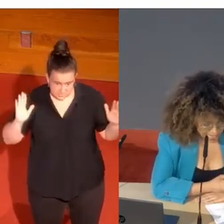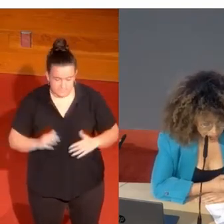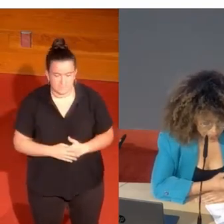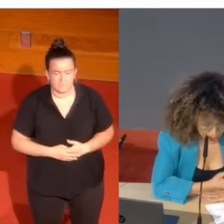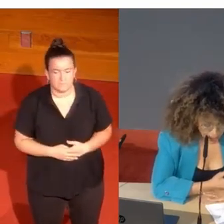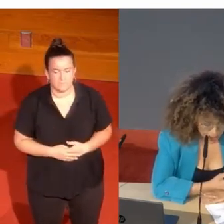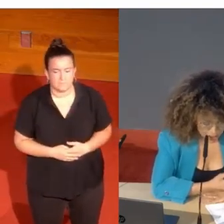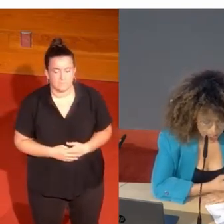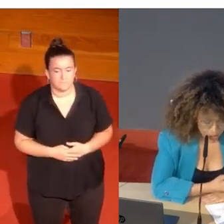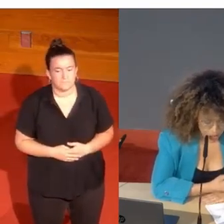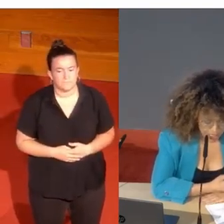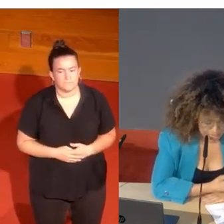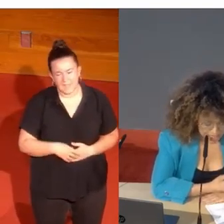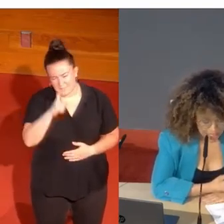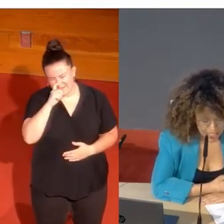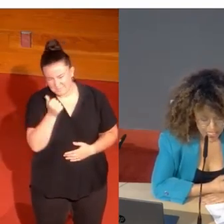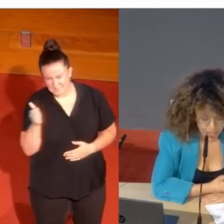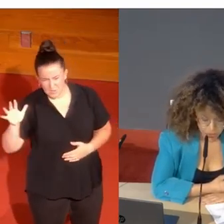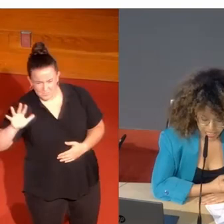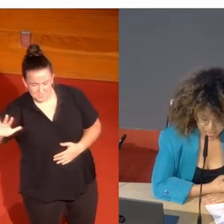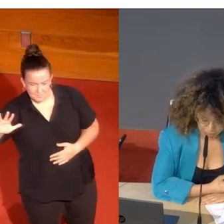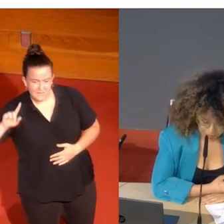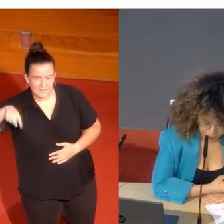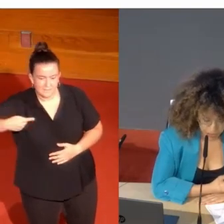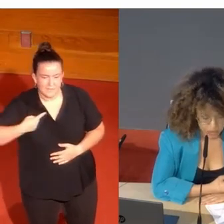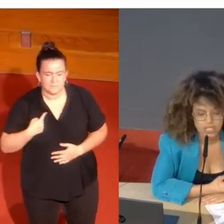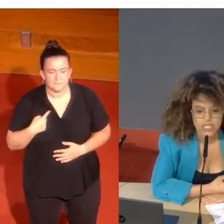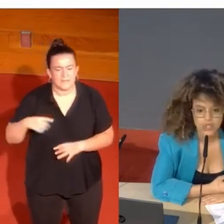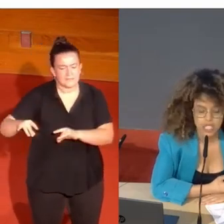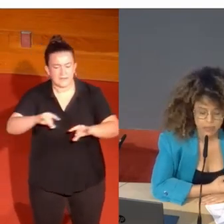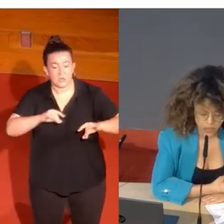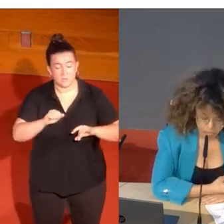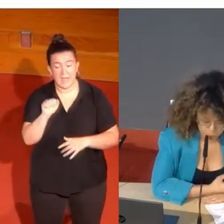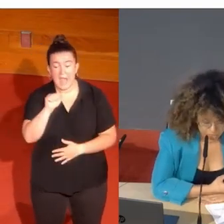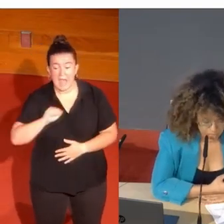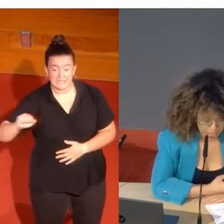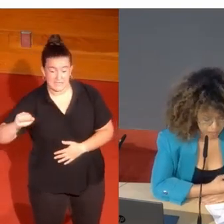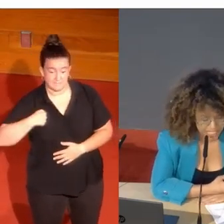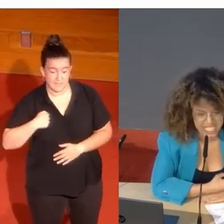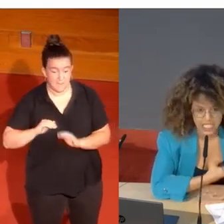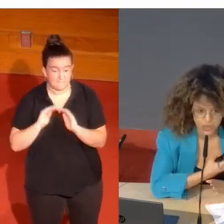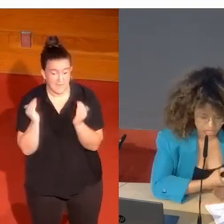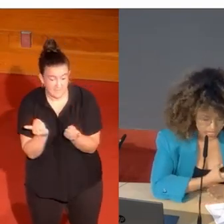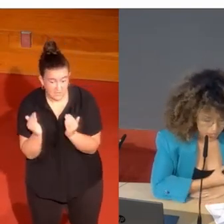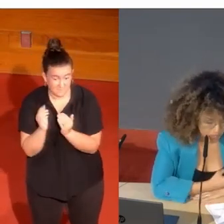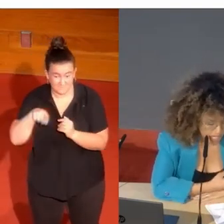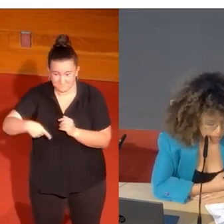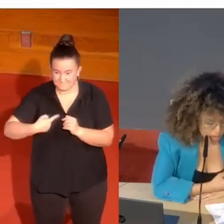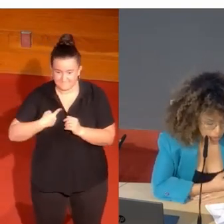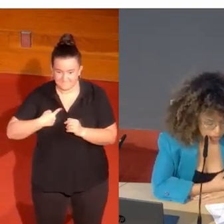al magreb y Oriente medio le sigue la región de Asia Pacífico donde el periodismo desgraciadamente se